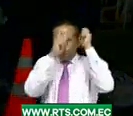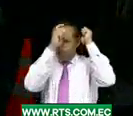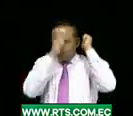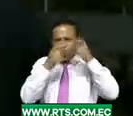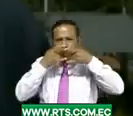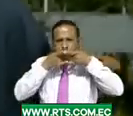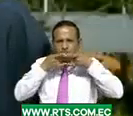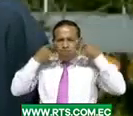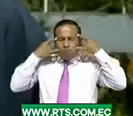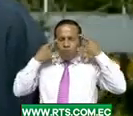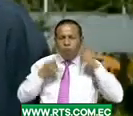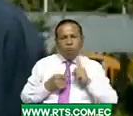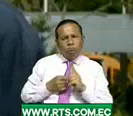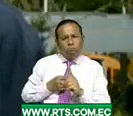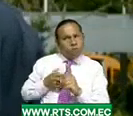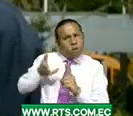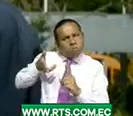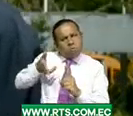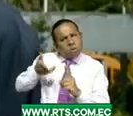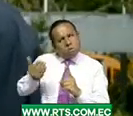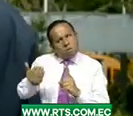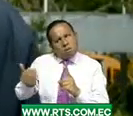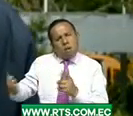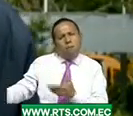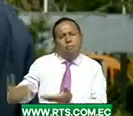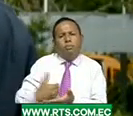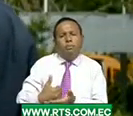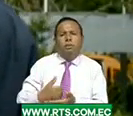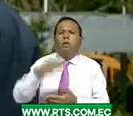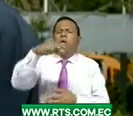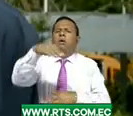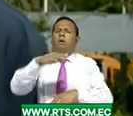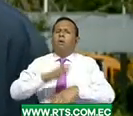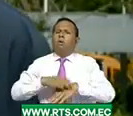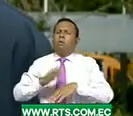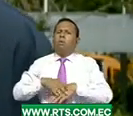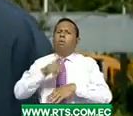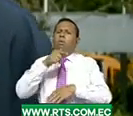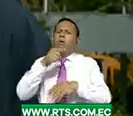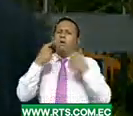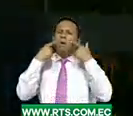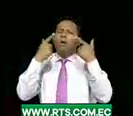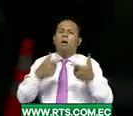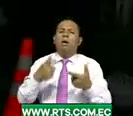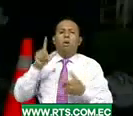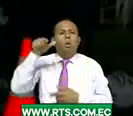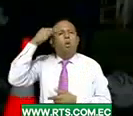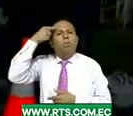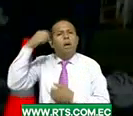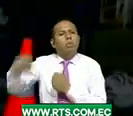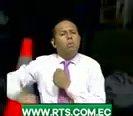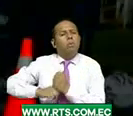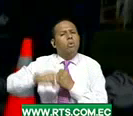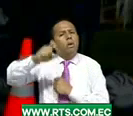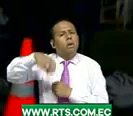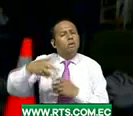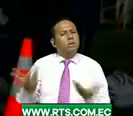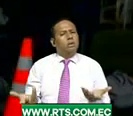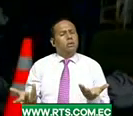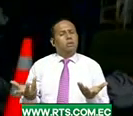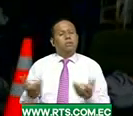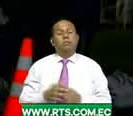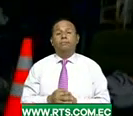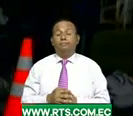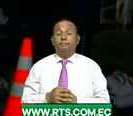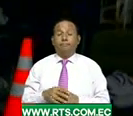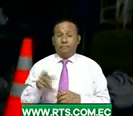tapabocas. Y quien debe garantizar la normal operatividad de estos sectores es el Estado. Para el secretario de la Cámara de Distribuidores